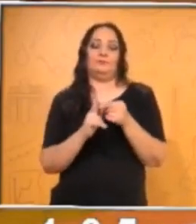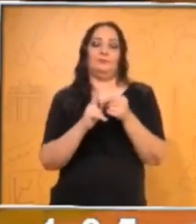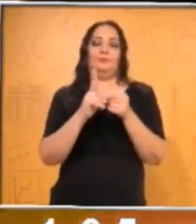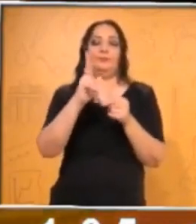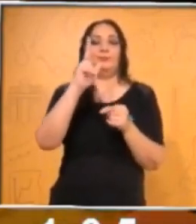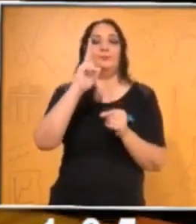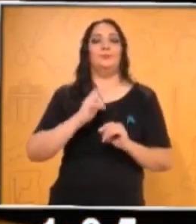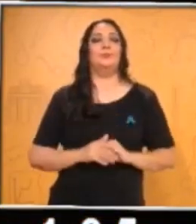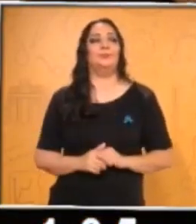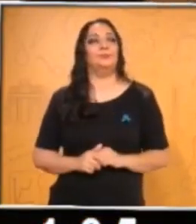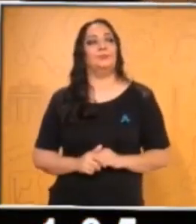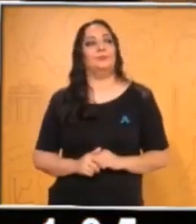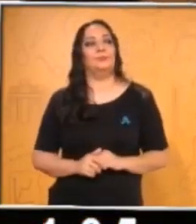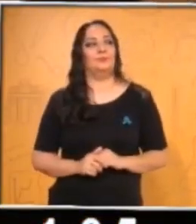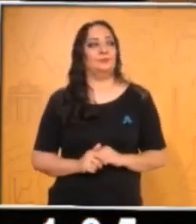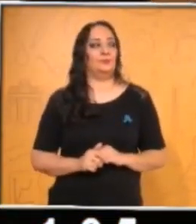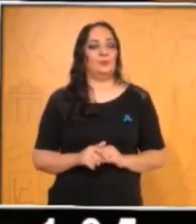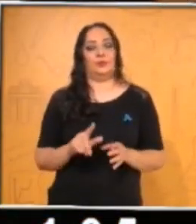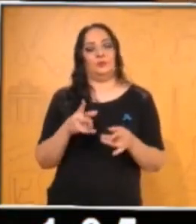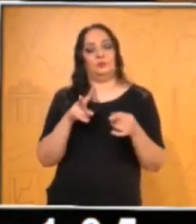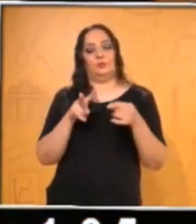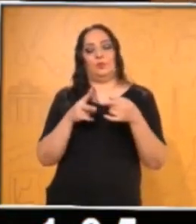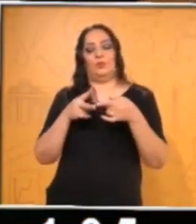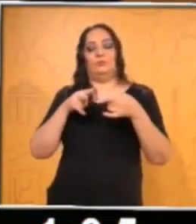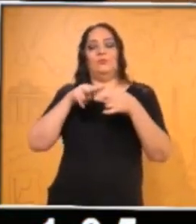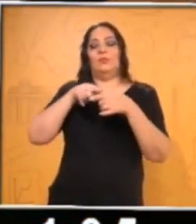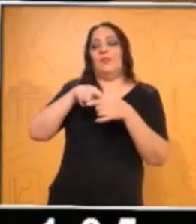Un triángulo. Un triangulito.